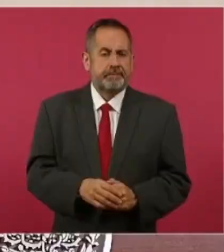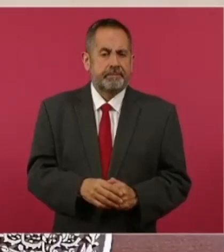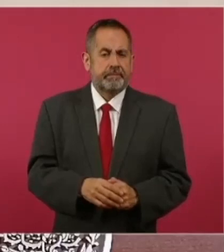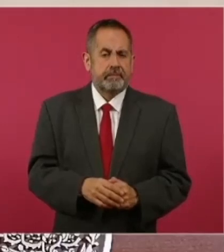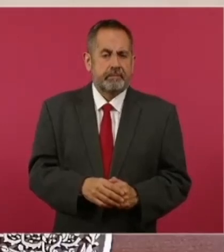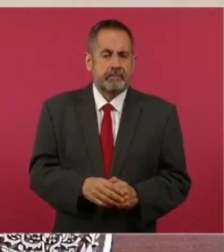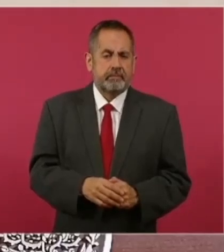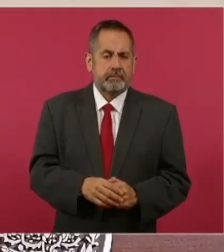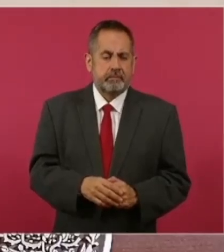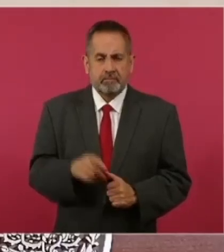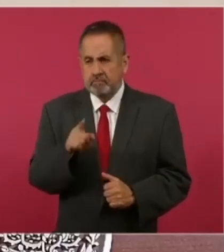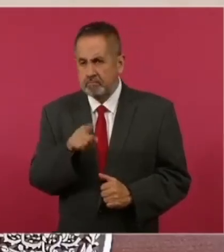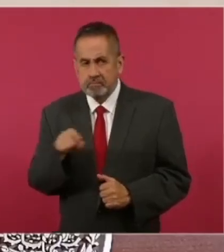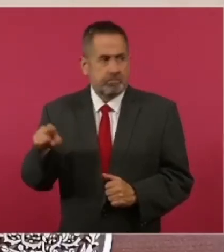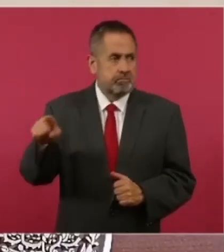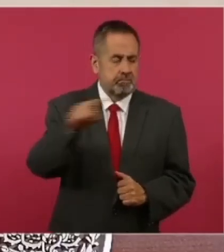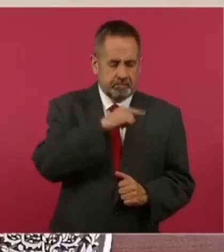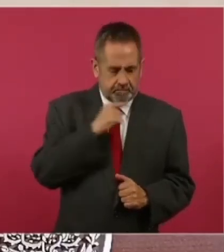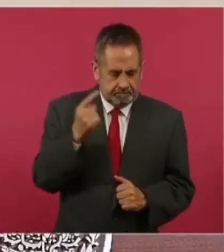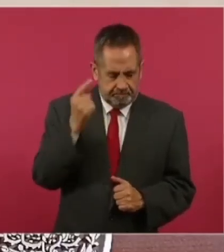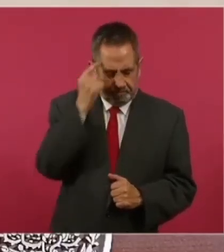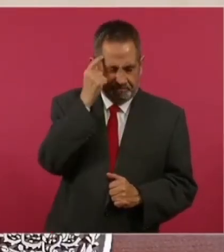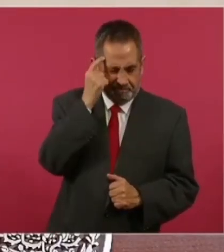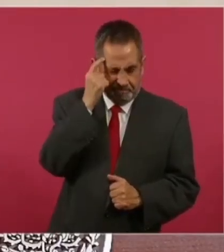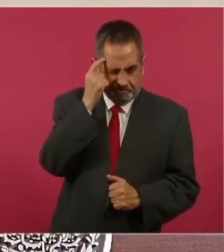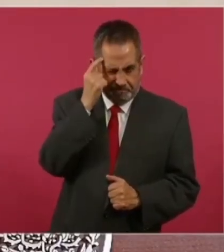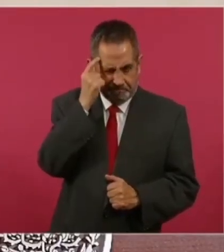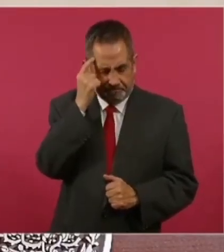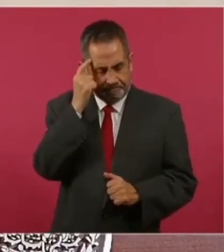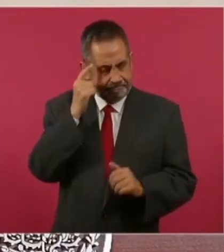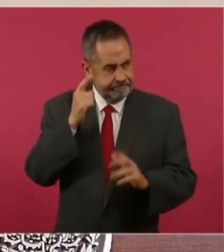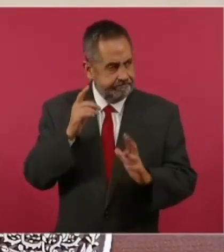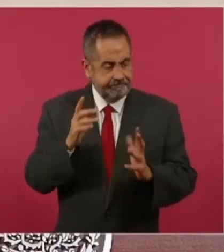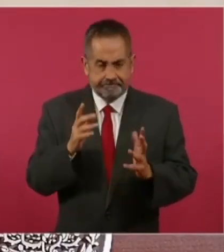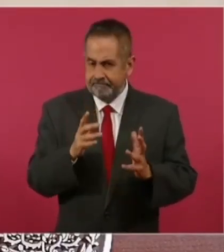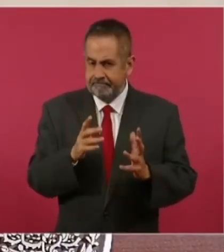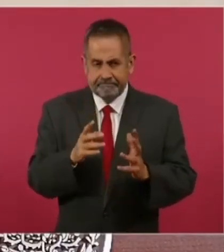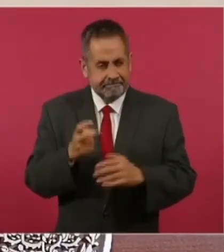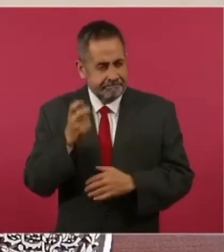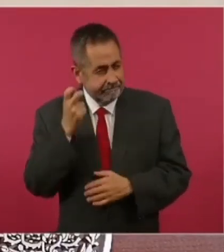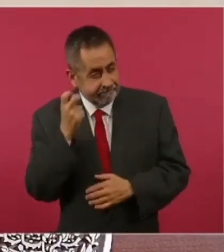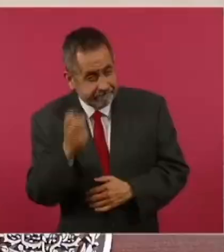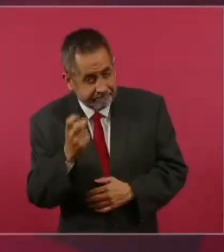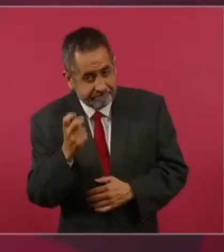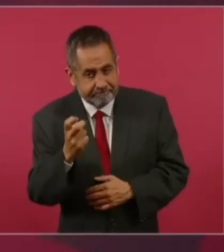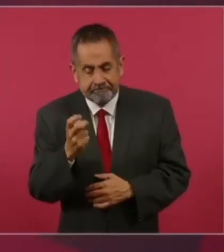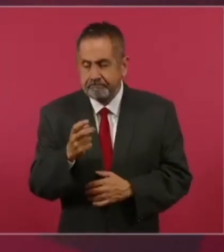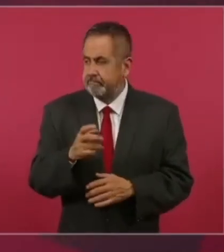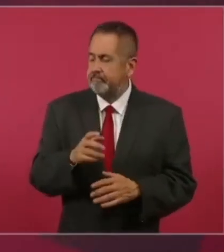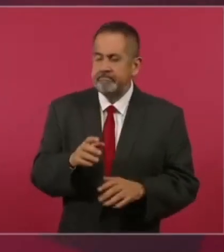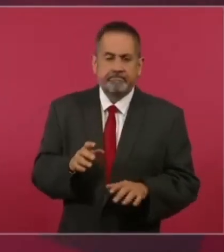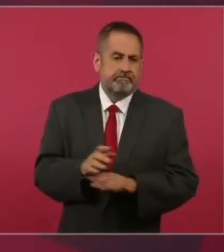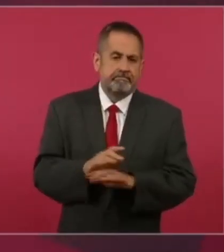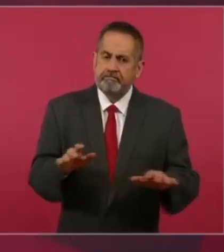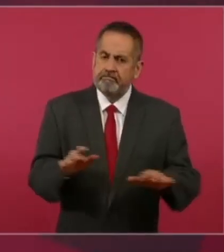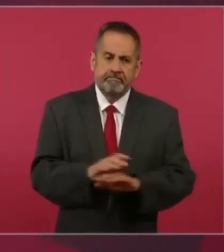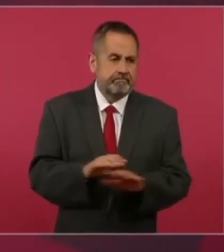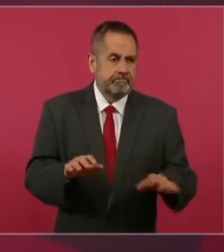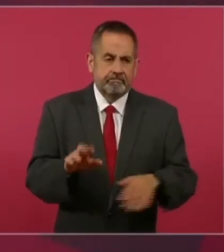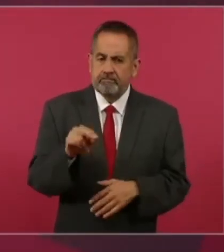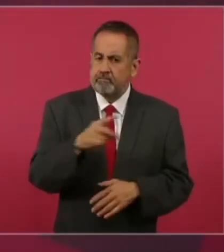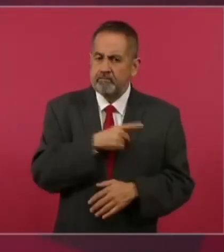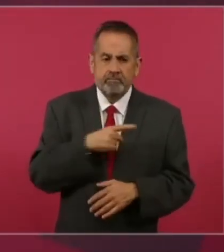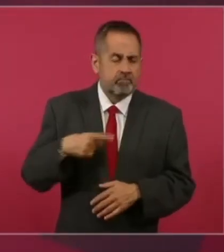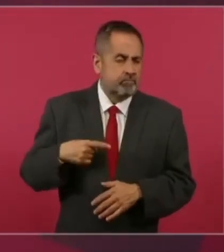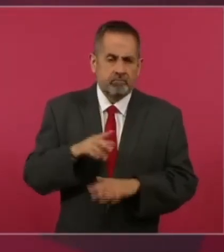que se haga conciencia de que estas cosas no deben